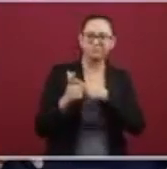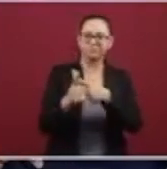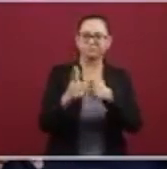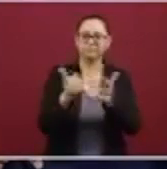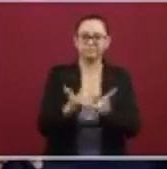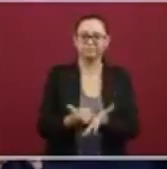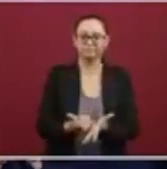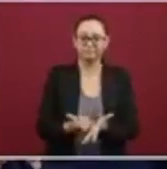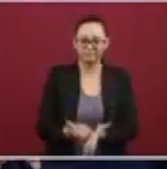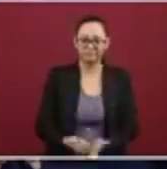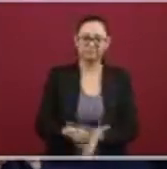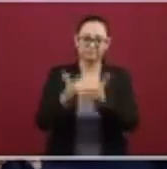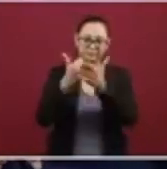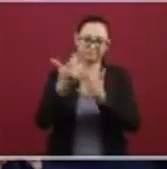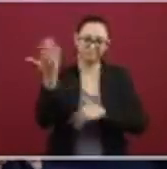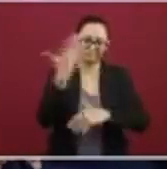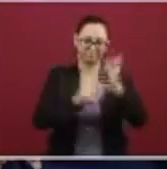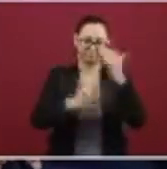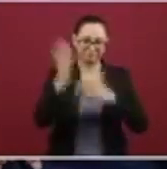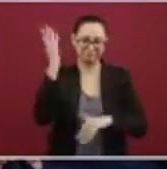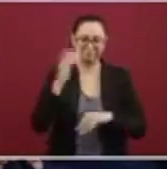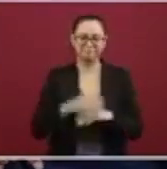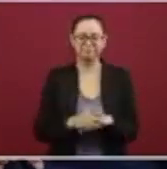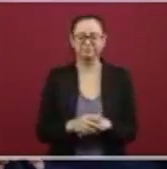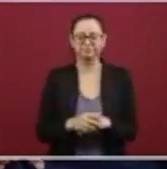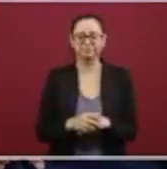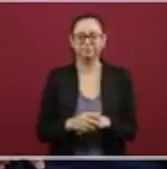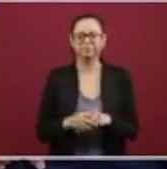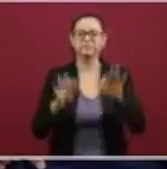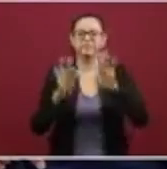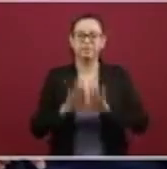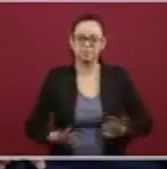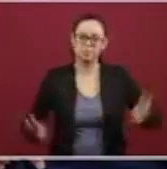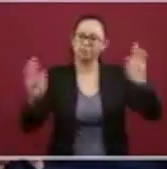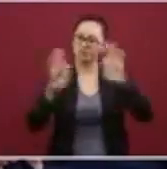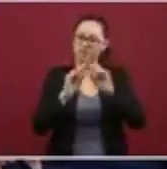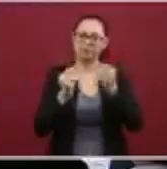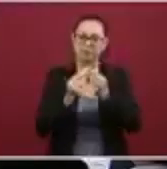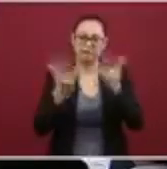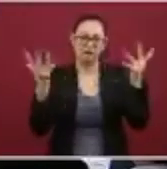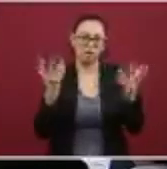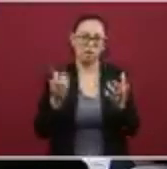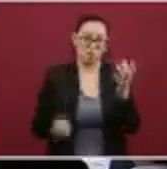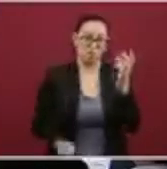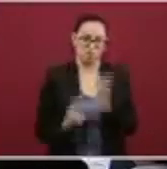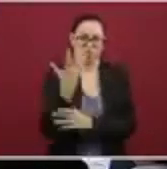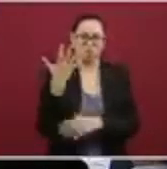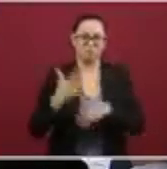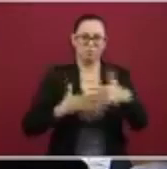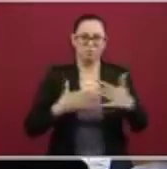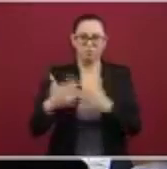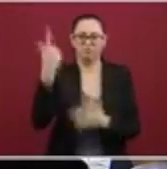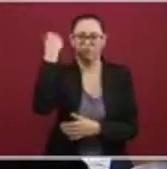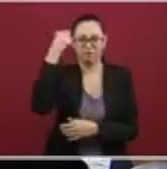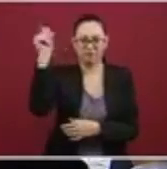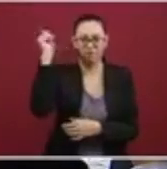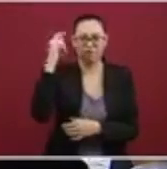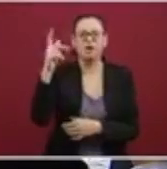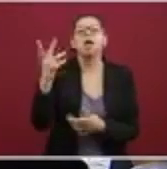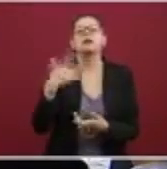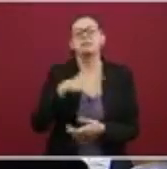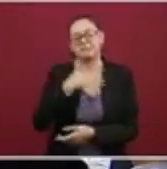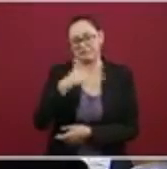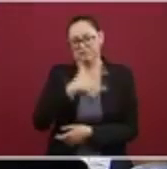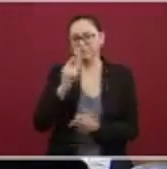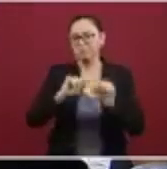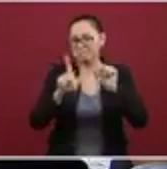ayudando a salir adelante. Muy importante, y recalco, por supuesto, el rol de la tecnología en esto, y creo que México tiene una